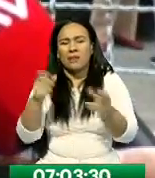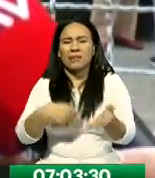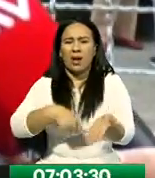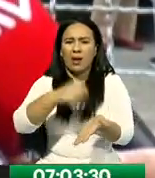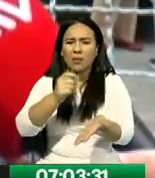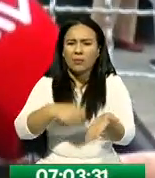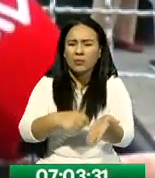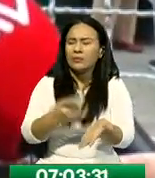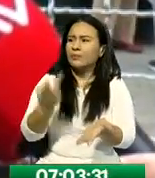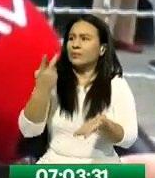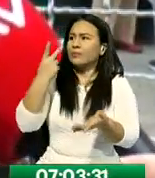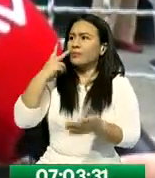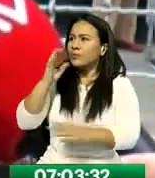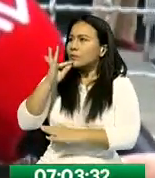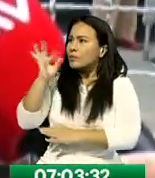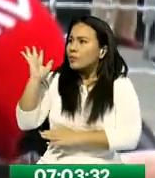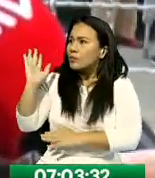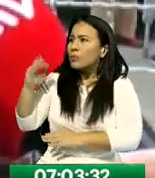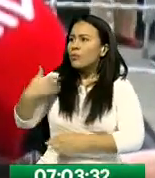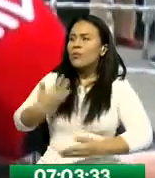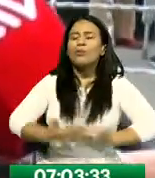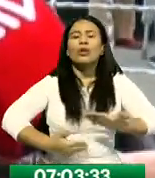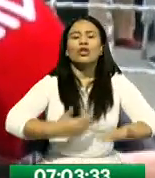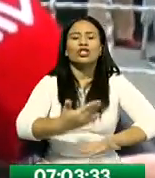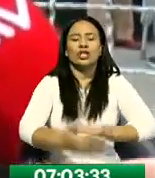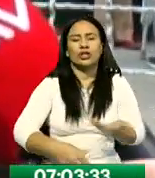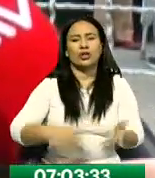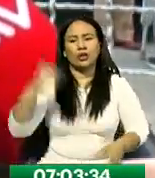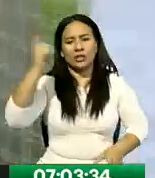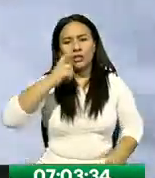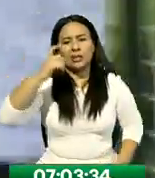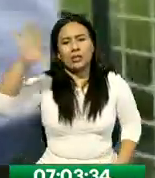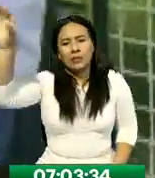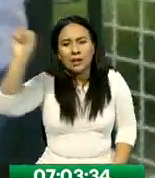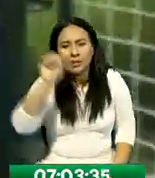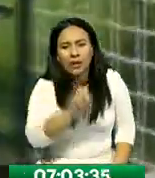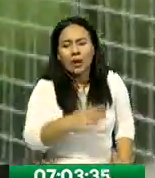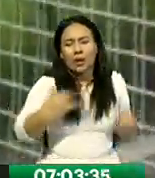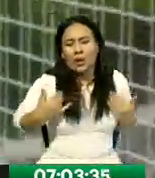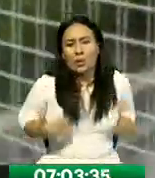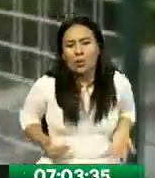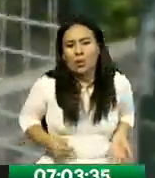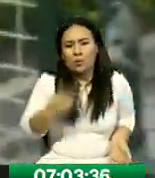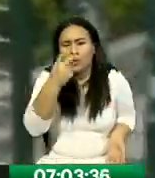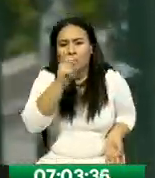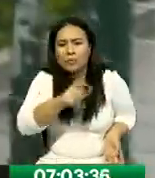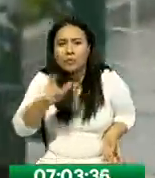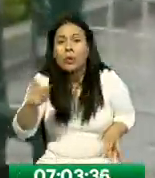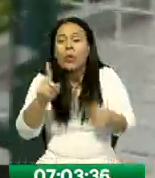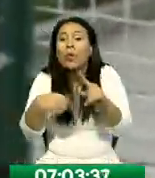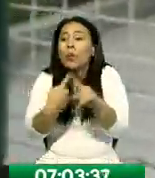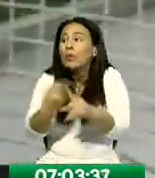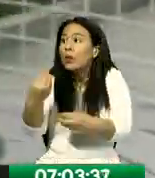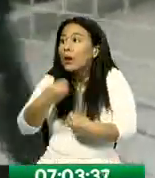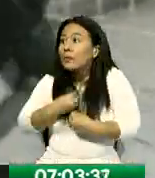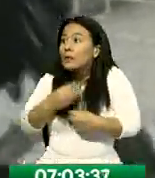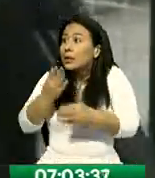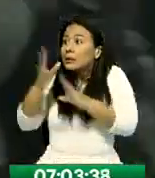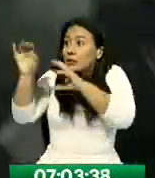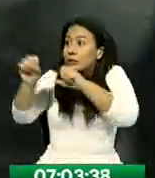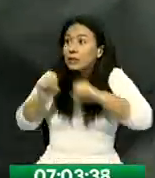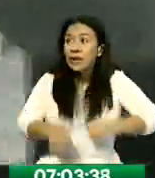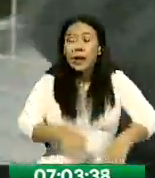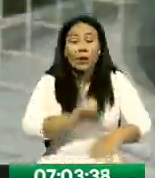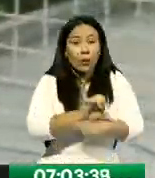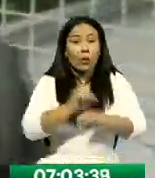notariales, declaraciones juramentadas, procedimientos que se necesitan para la repatriación. Desde Cancillería se conoció que una vez que los cuerpos aterricen en suelo ecuatoriano,